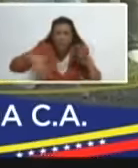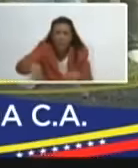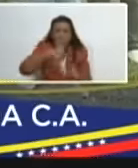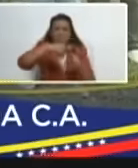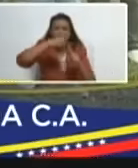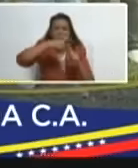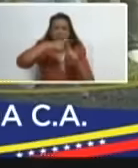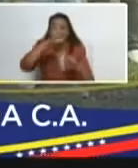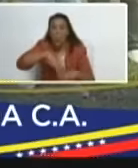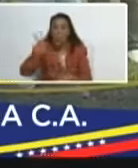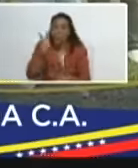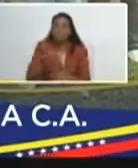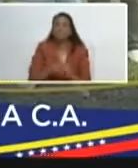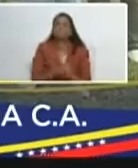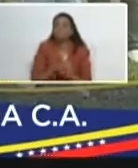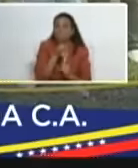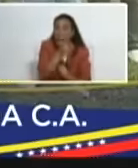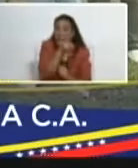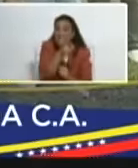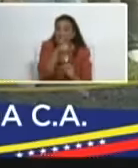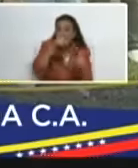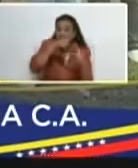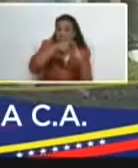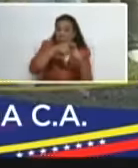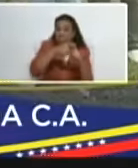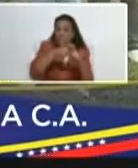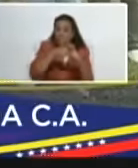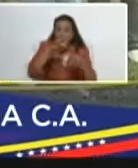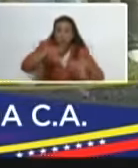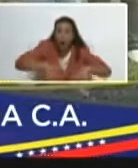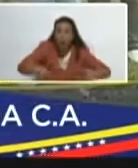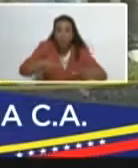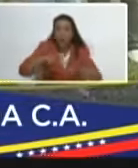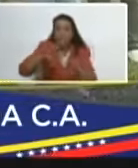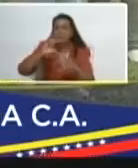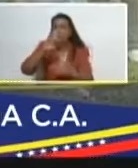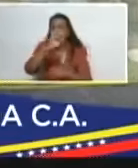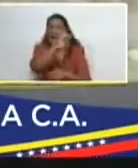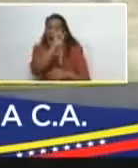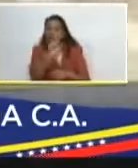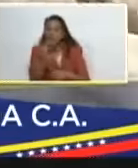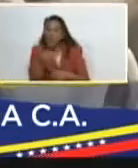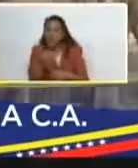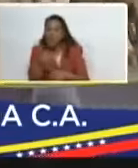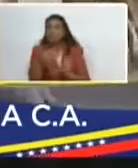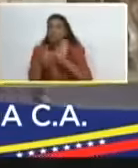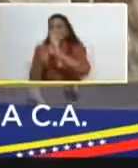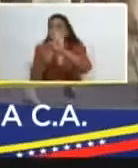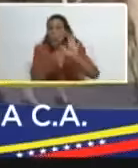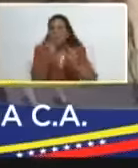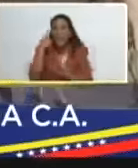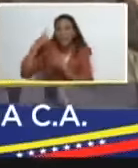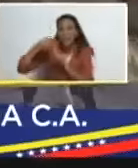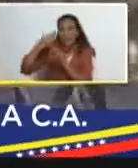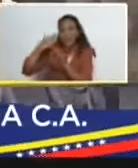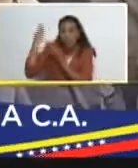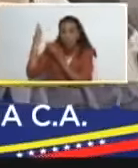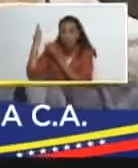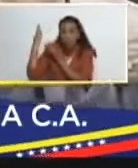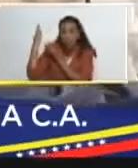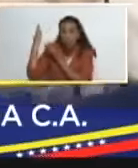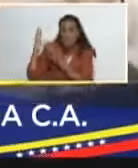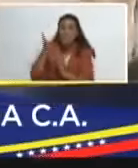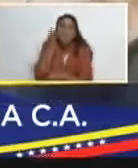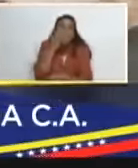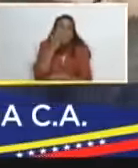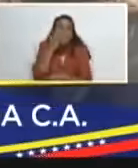Carora de Venezuela. Y seguimos y continuamos con la raza. Tanto al punto que, bueno, la habilidad materna